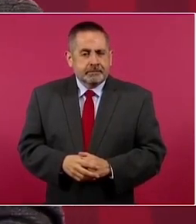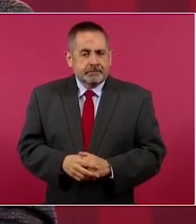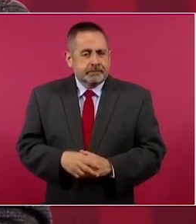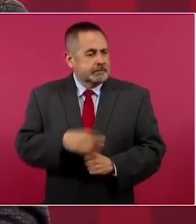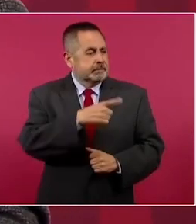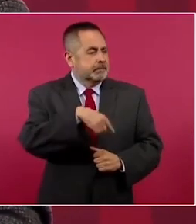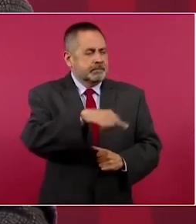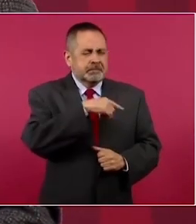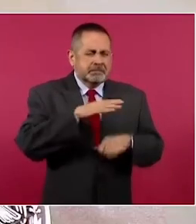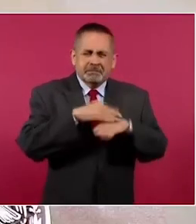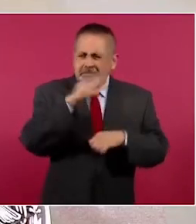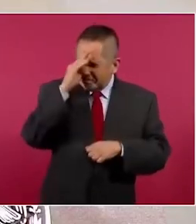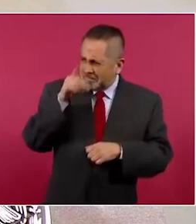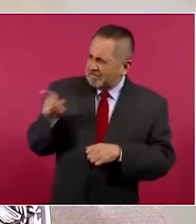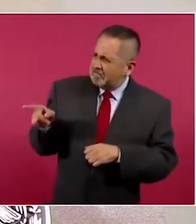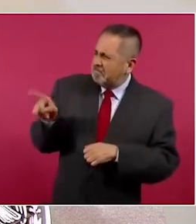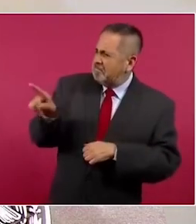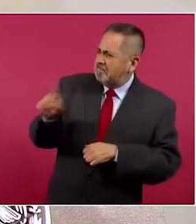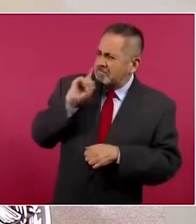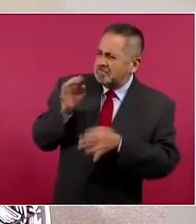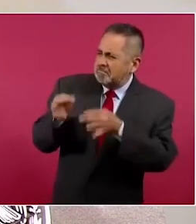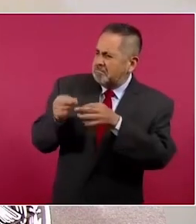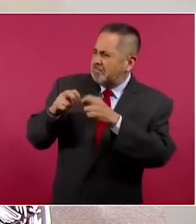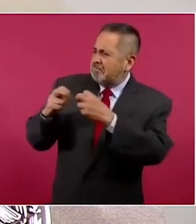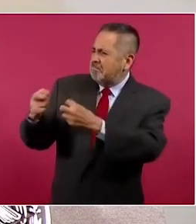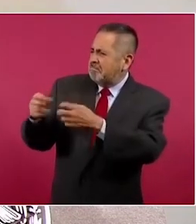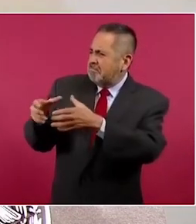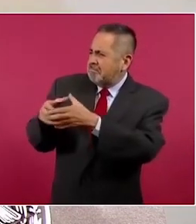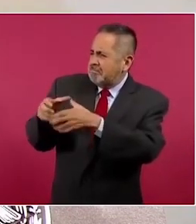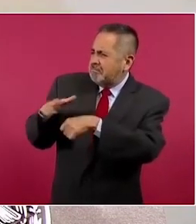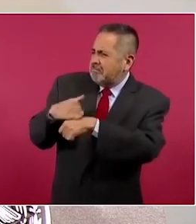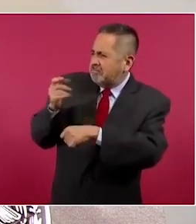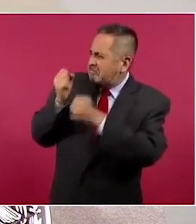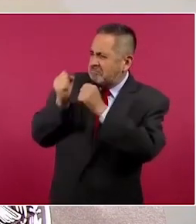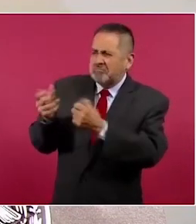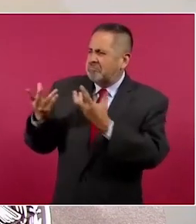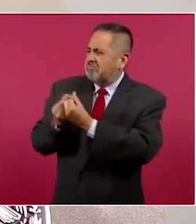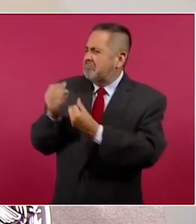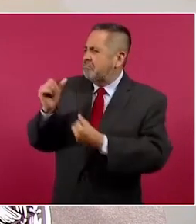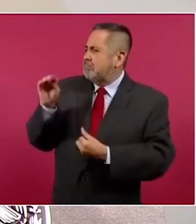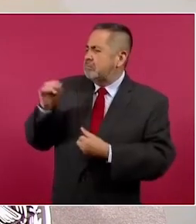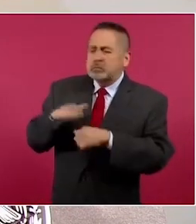nuestra candidata? Porque ha actuado con mucha rectitud